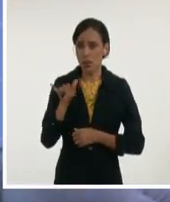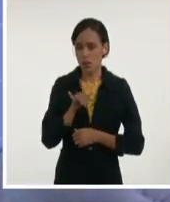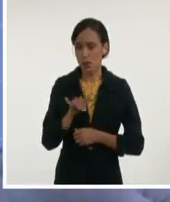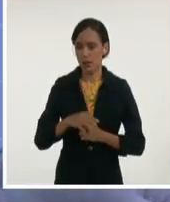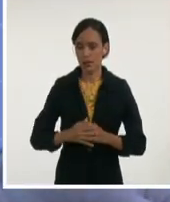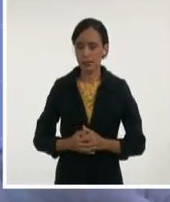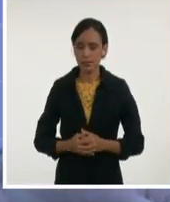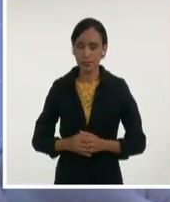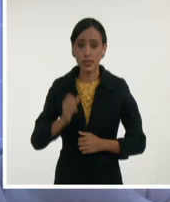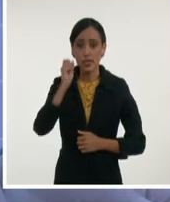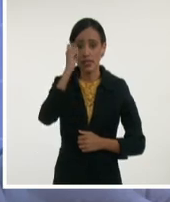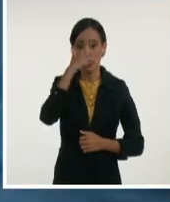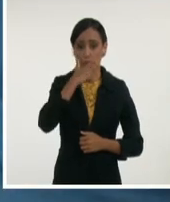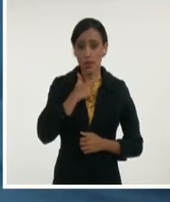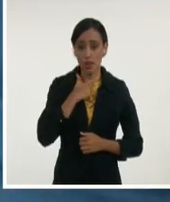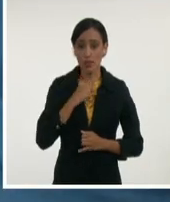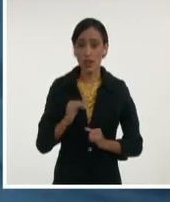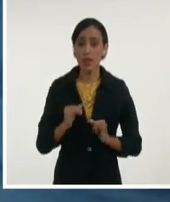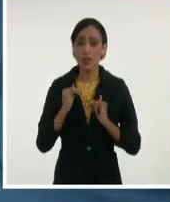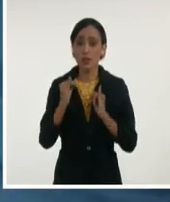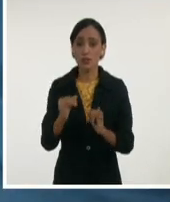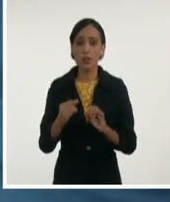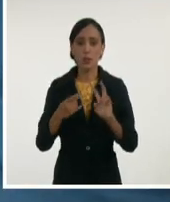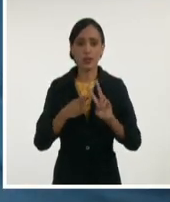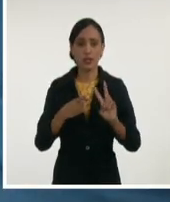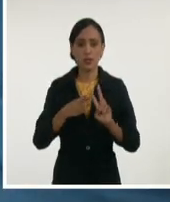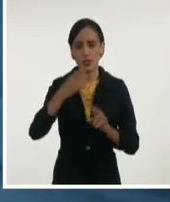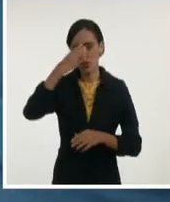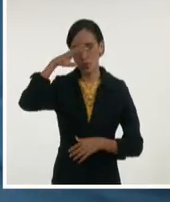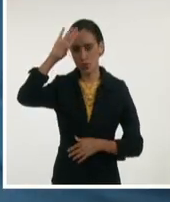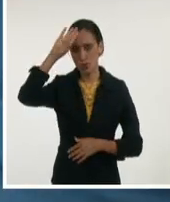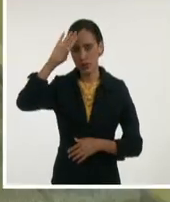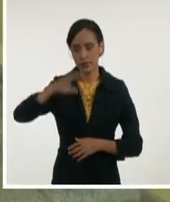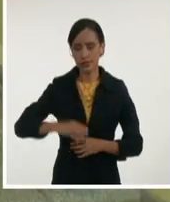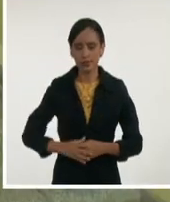Desde Ciego de Ávila, Osvaldo Sánchez Naranjo, Sistema Informativo de la Televisión.